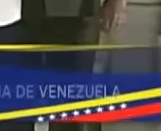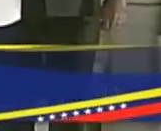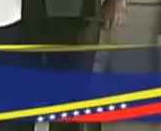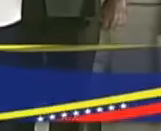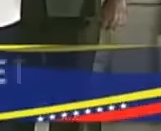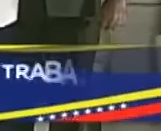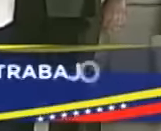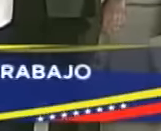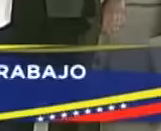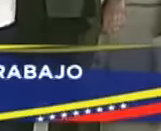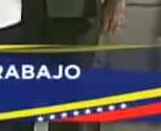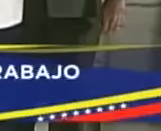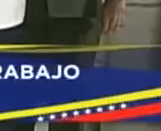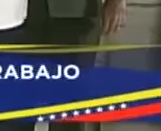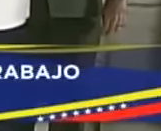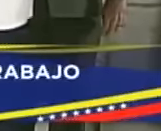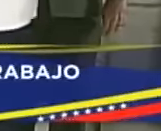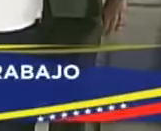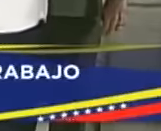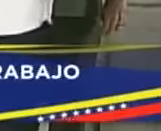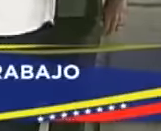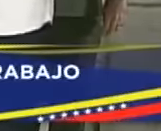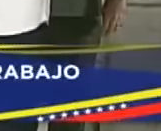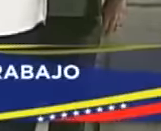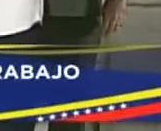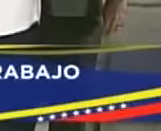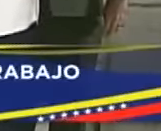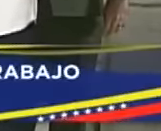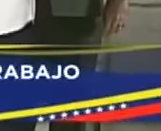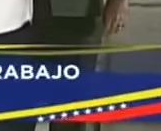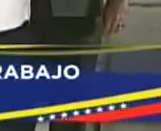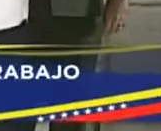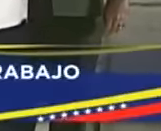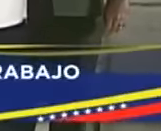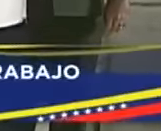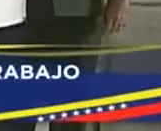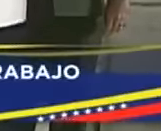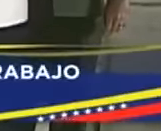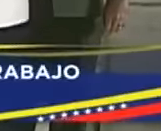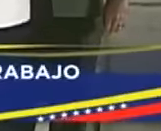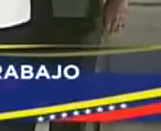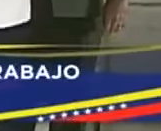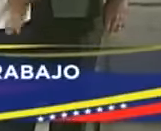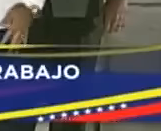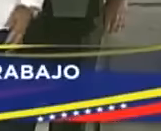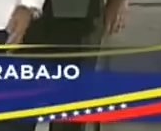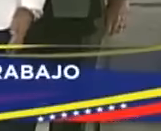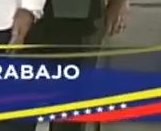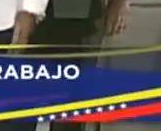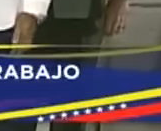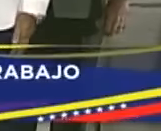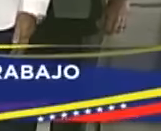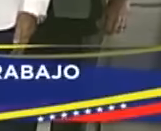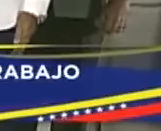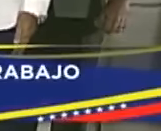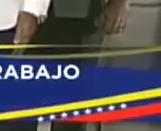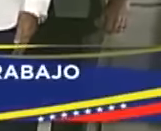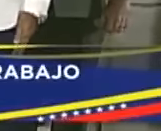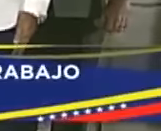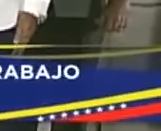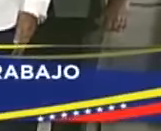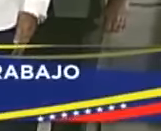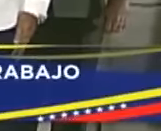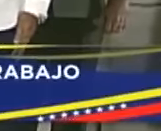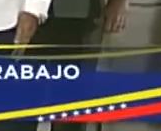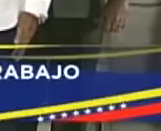fotógrafos, fotógrafa. Un saludo. Le agradezco al presidente Gustavo Petro